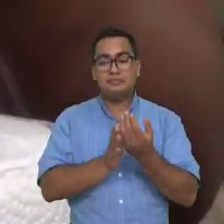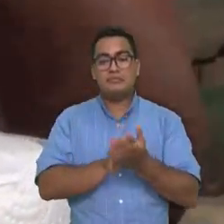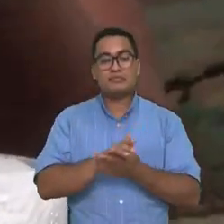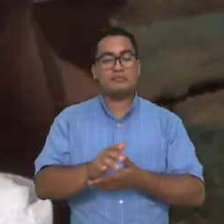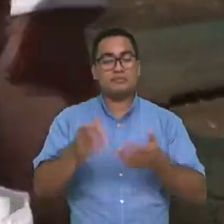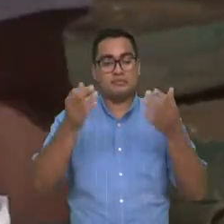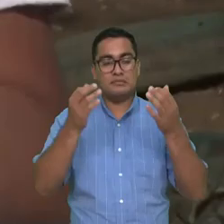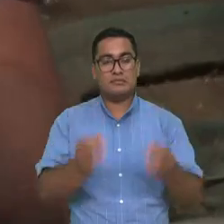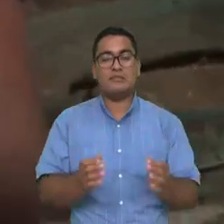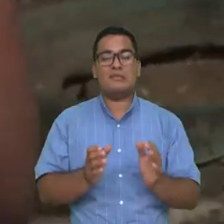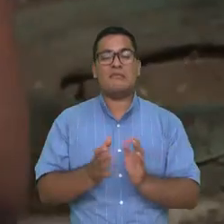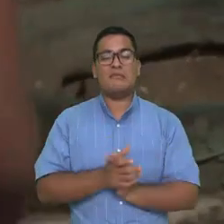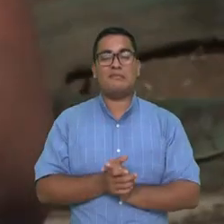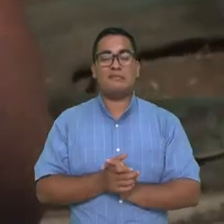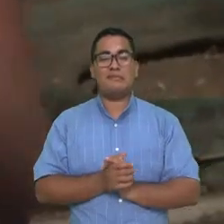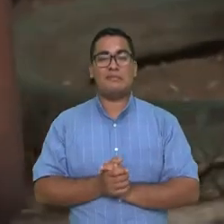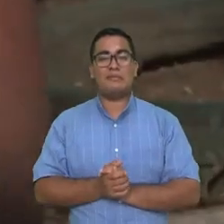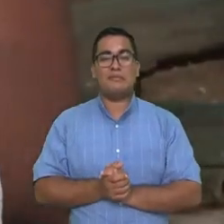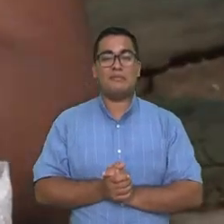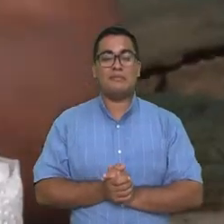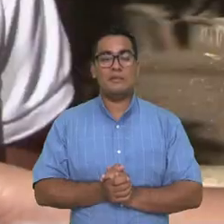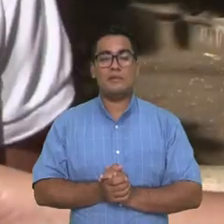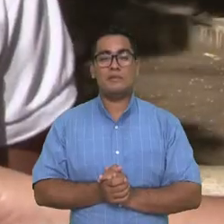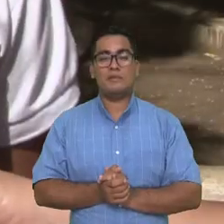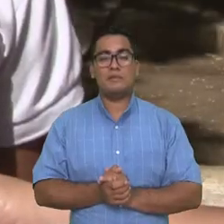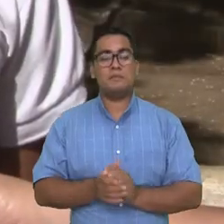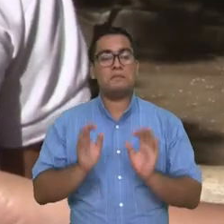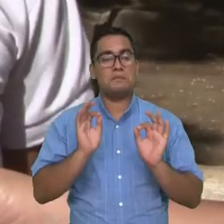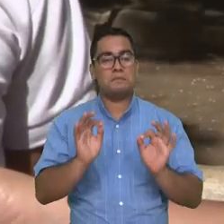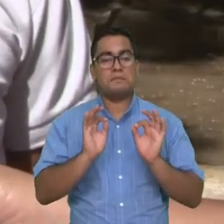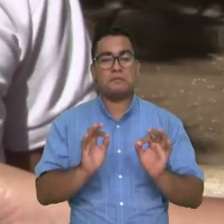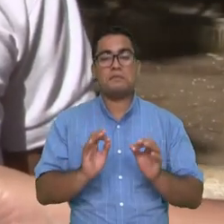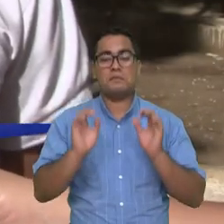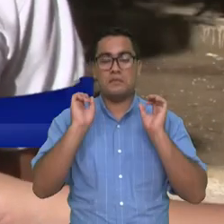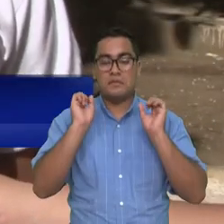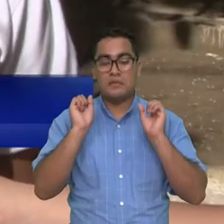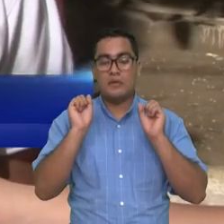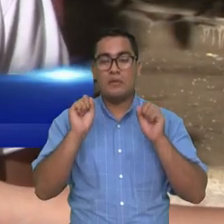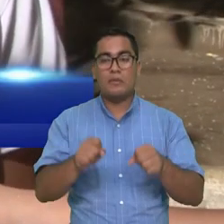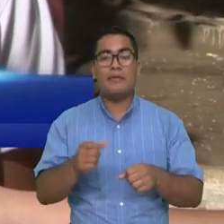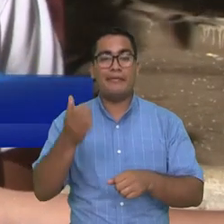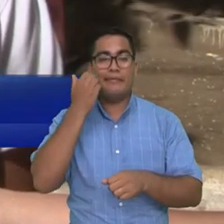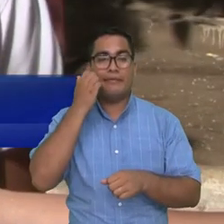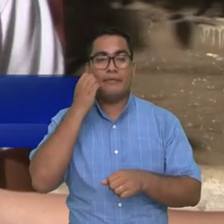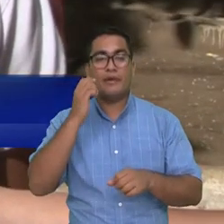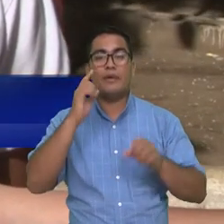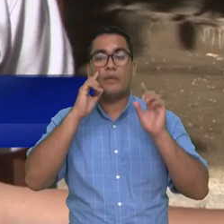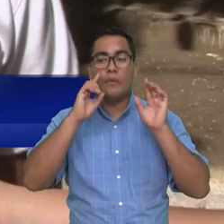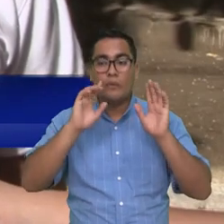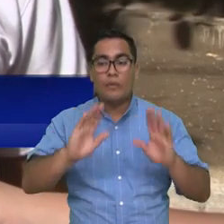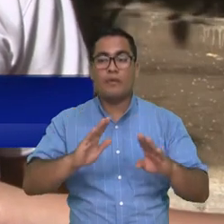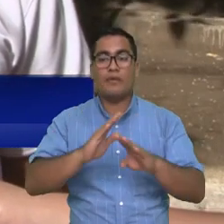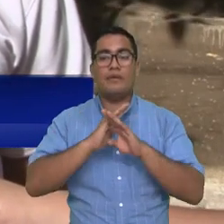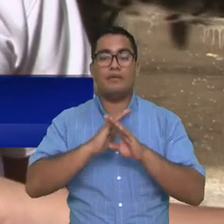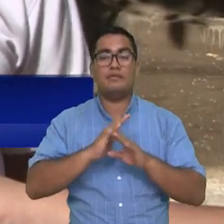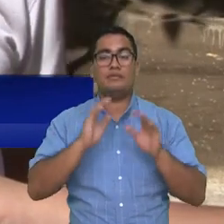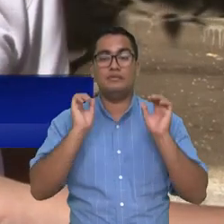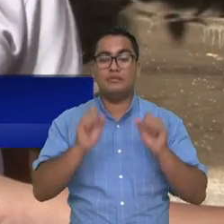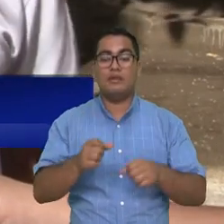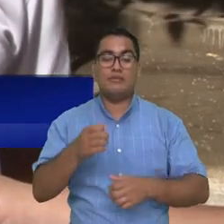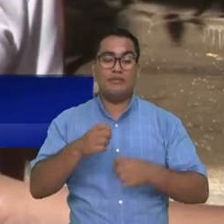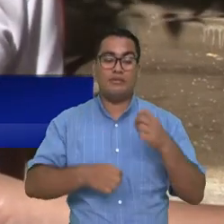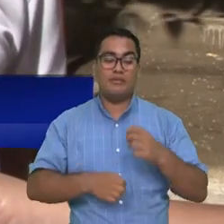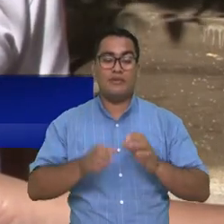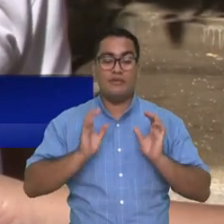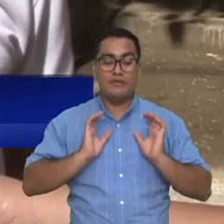correcto lavado de manos. Me parece muy bien, porque así podemos prevenir bastantes enfermedades que nos pueden dañar a nuestro